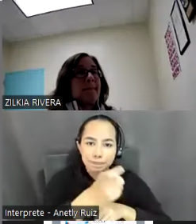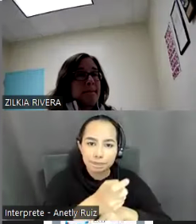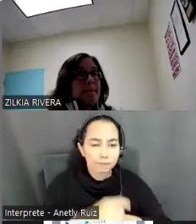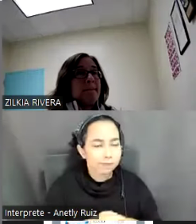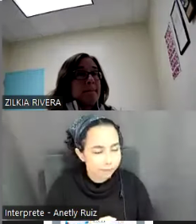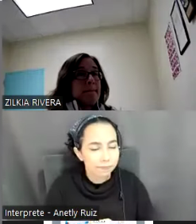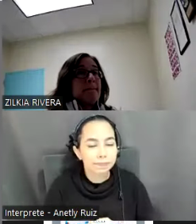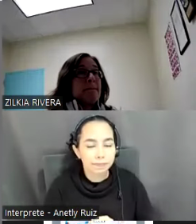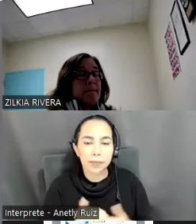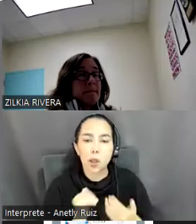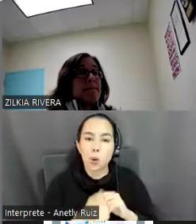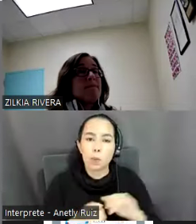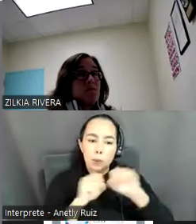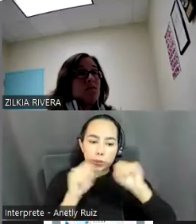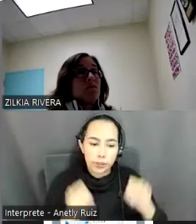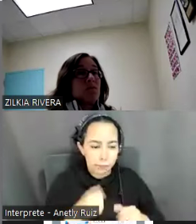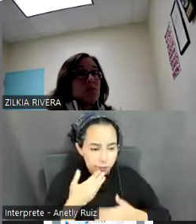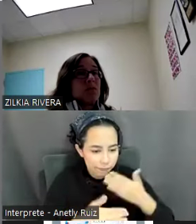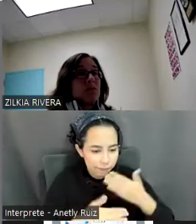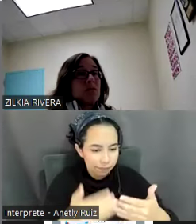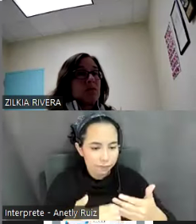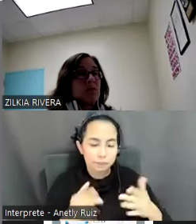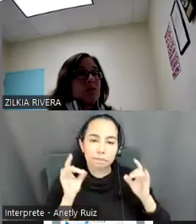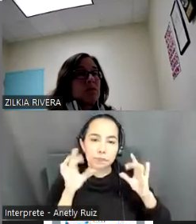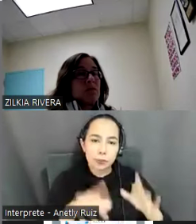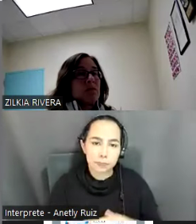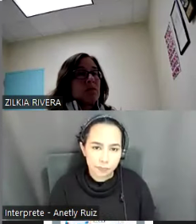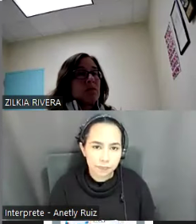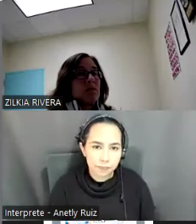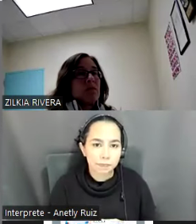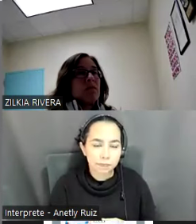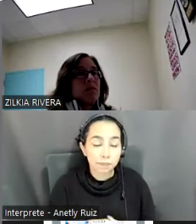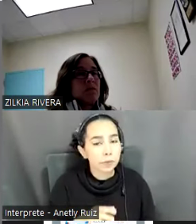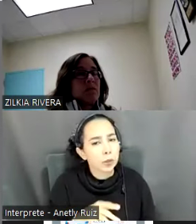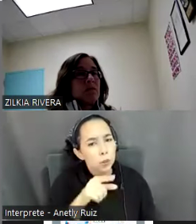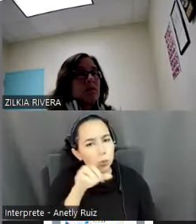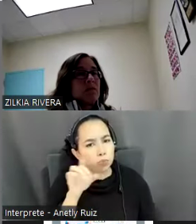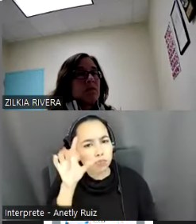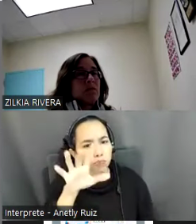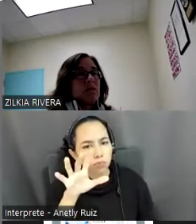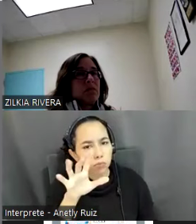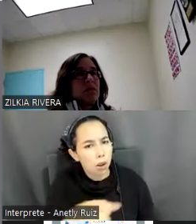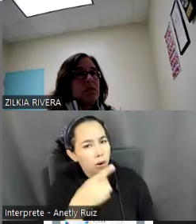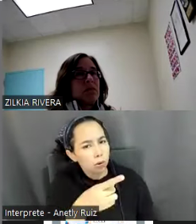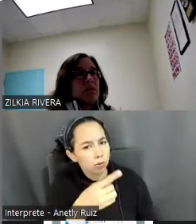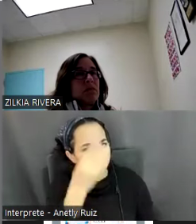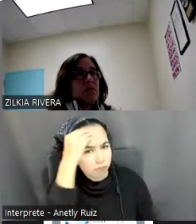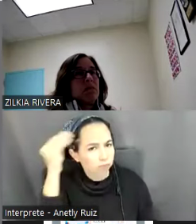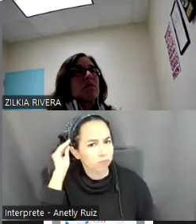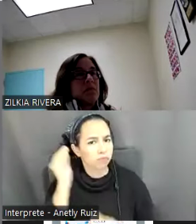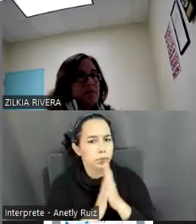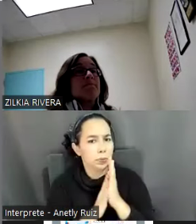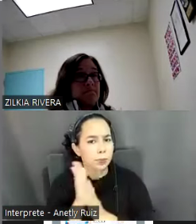sistema está compuesto. Me gustó mucho algo que trajiste, y es que el sistema está, ¿verdad?, lo físico